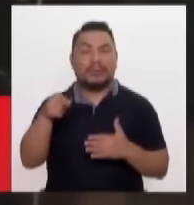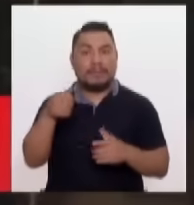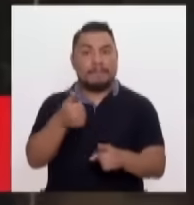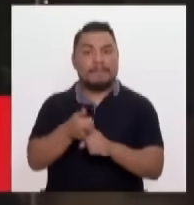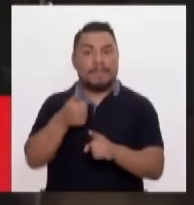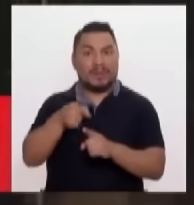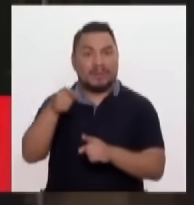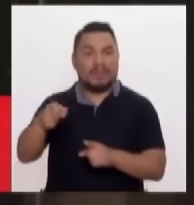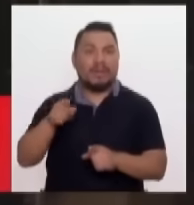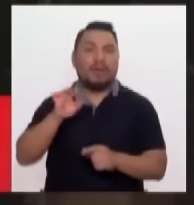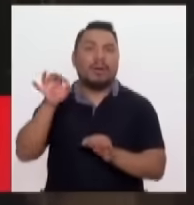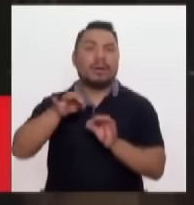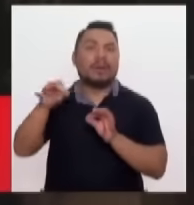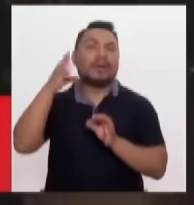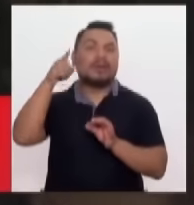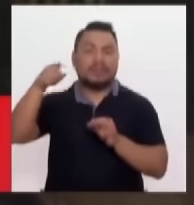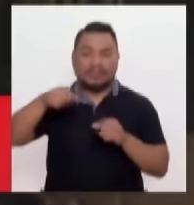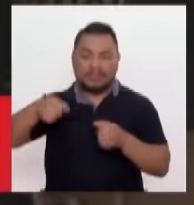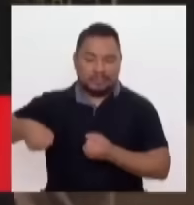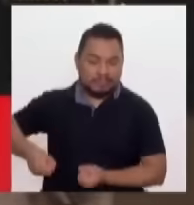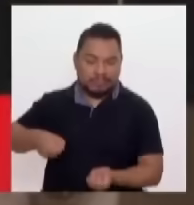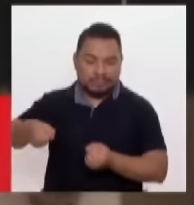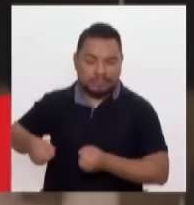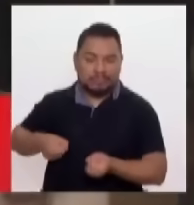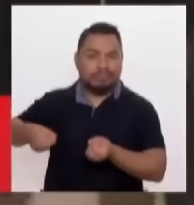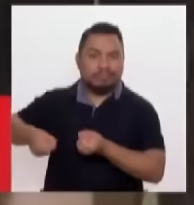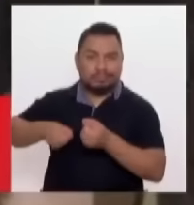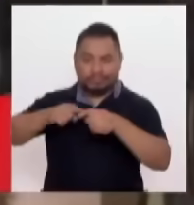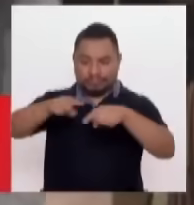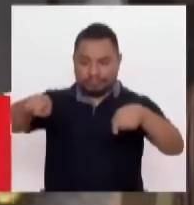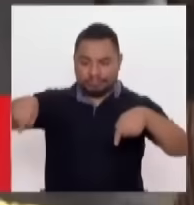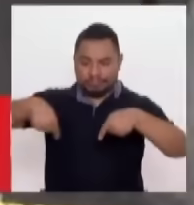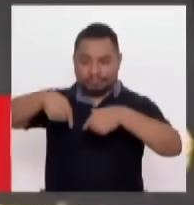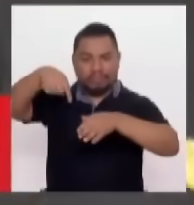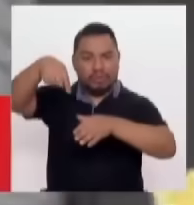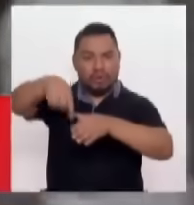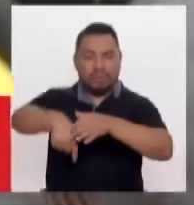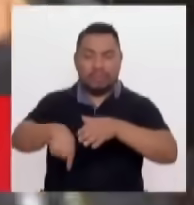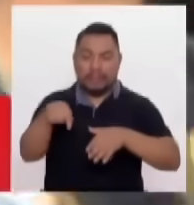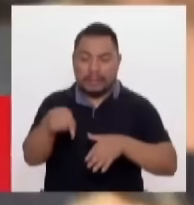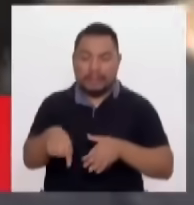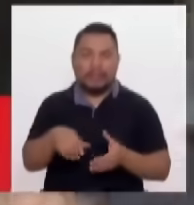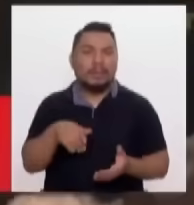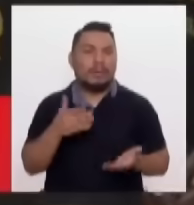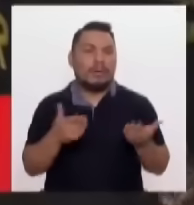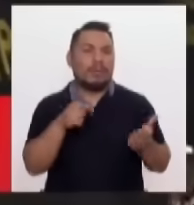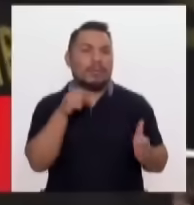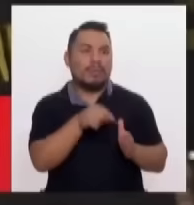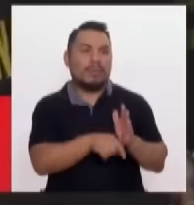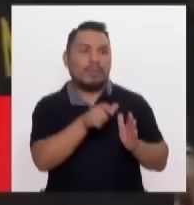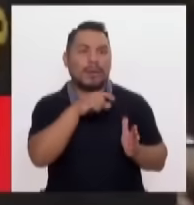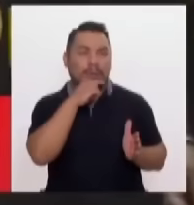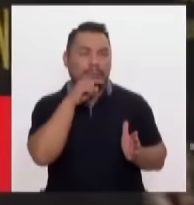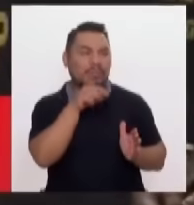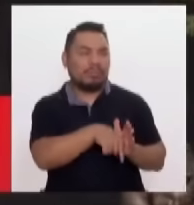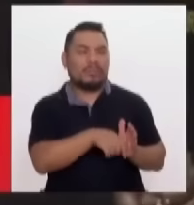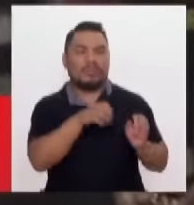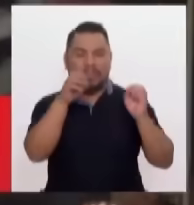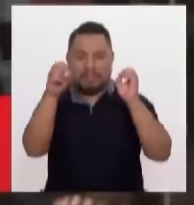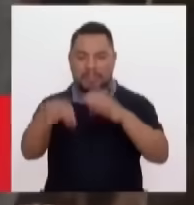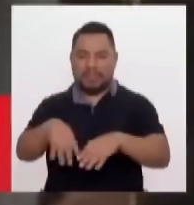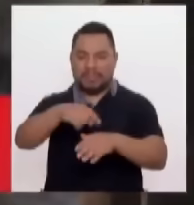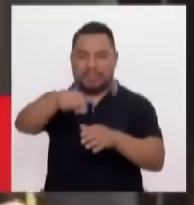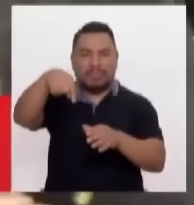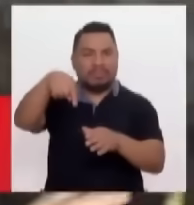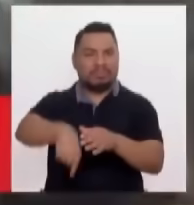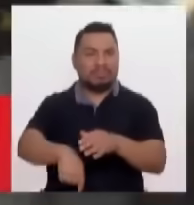comunes. El general ha señalado que la investigación está apuntando a eso, es decir, hay personas que han